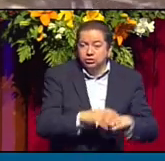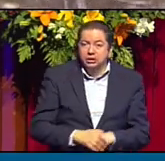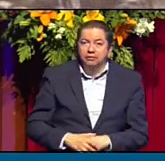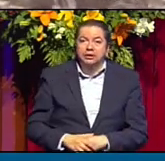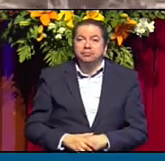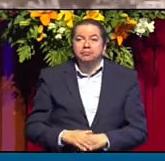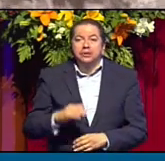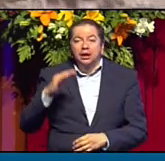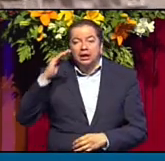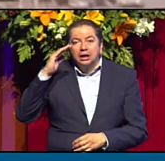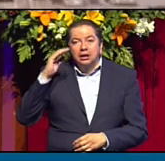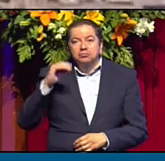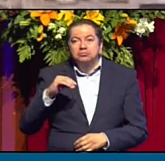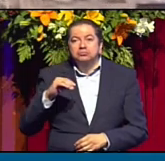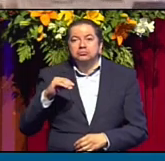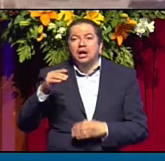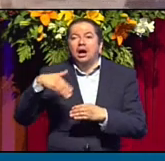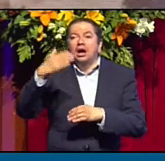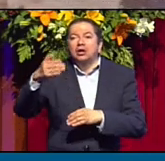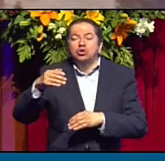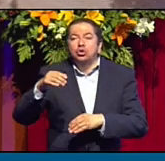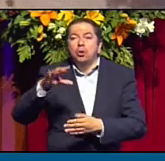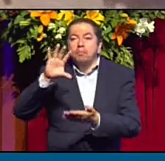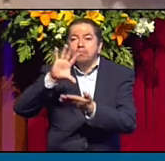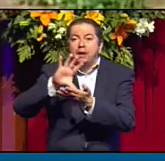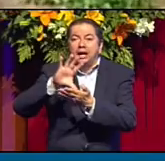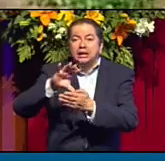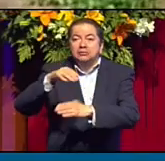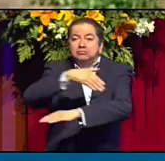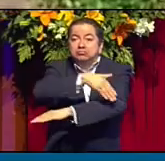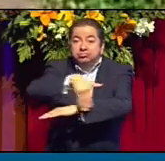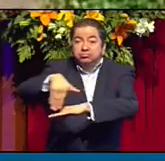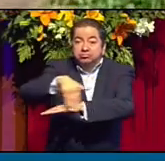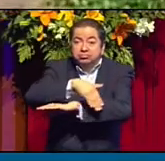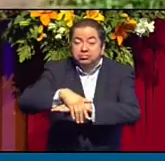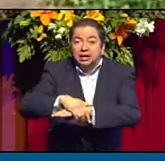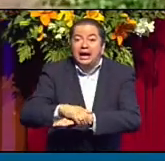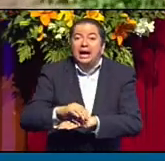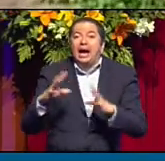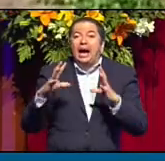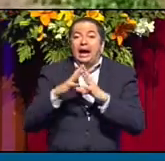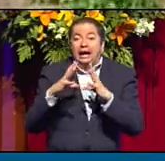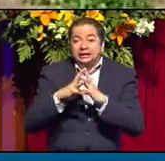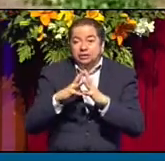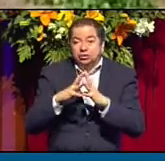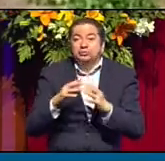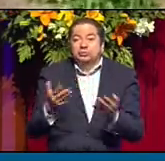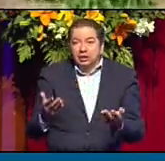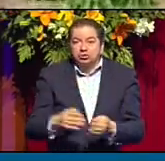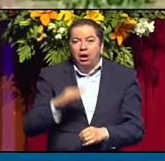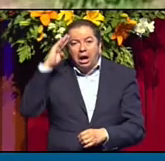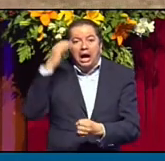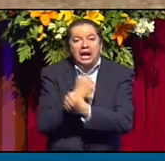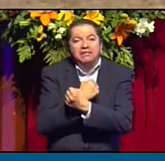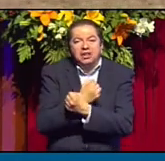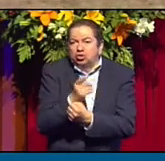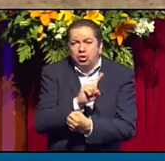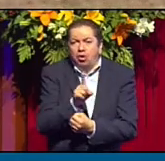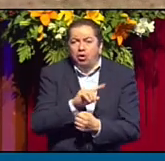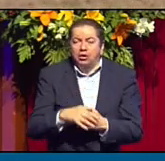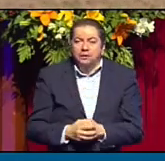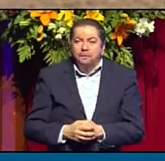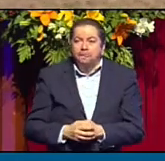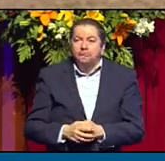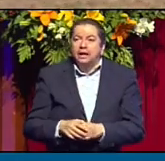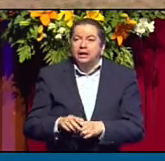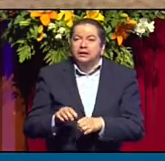diría, la frontera, bueno, que sea nuestro ejército el que cuide la frontera, no sean nuestros carabineros. Labores administrativas, como ya